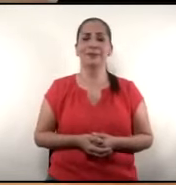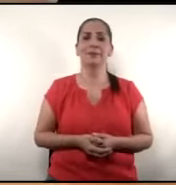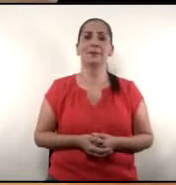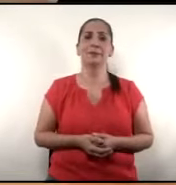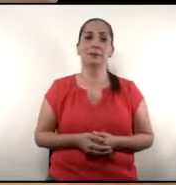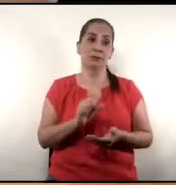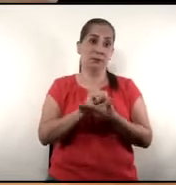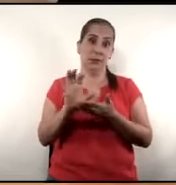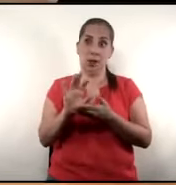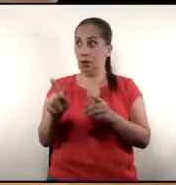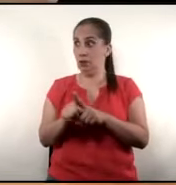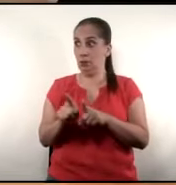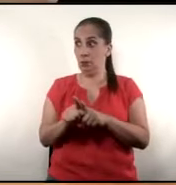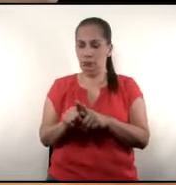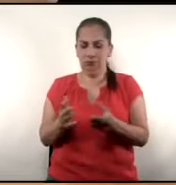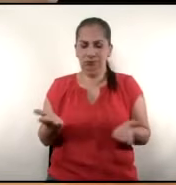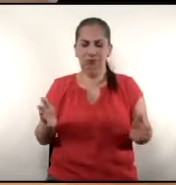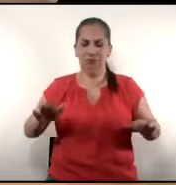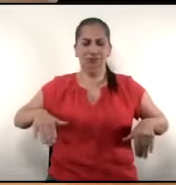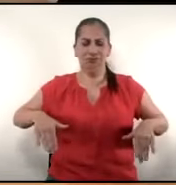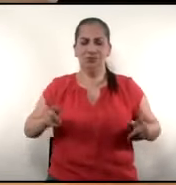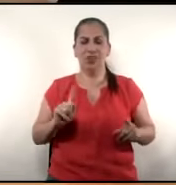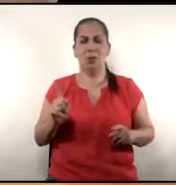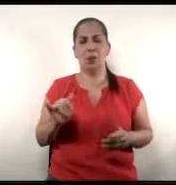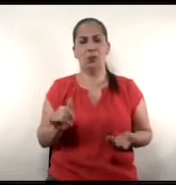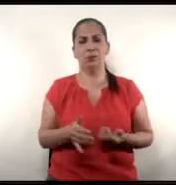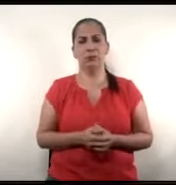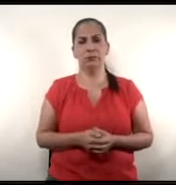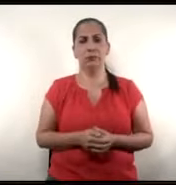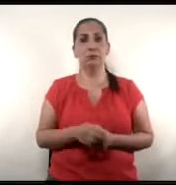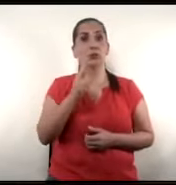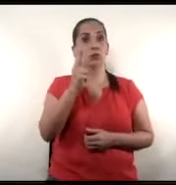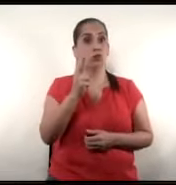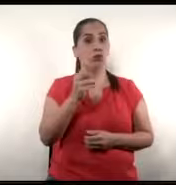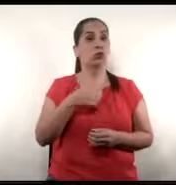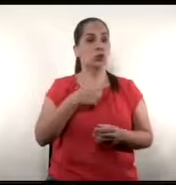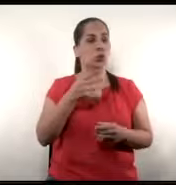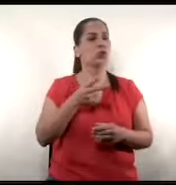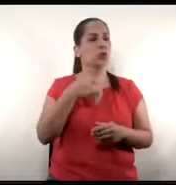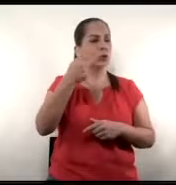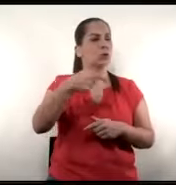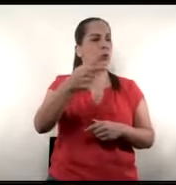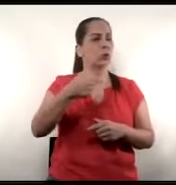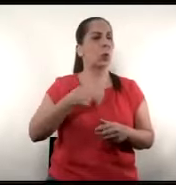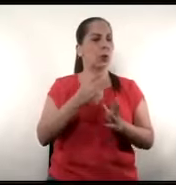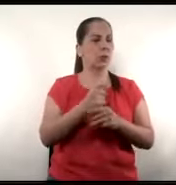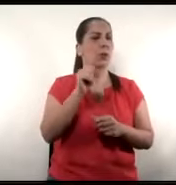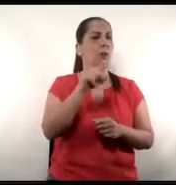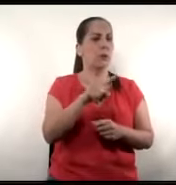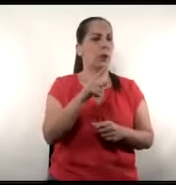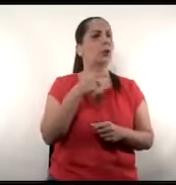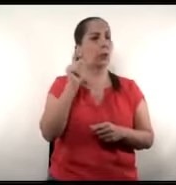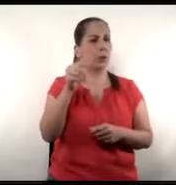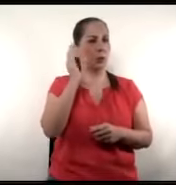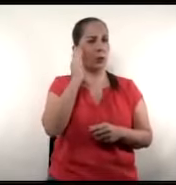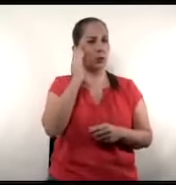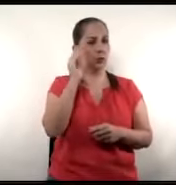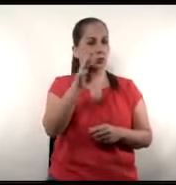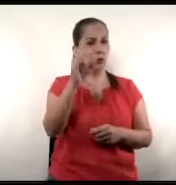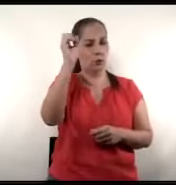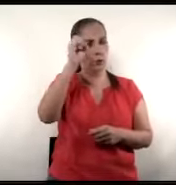La de San Carlos tampoco. La de San Carlos tampoco. Dos vías de las que le voy a hacer preguntas más adelante, porque yo creo que vale la pena conocer su criterio.